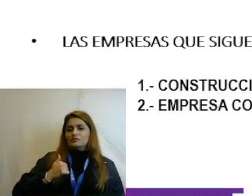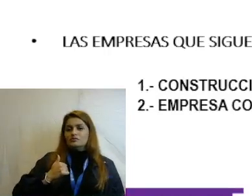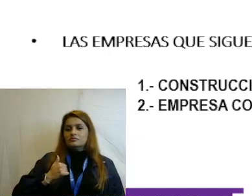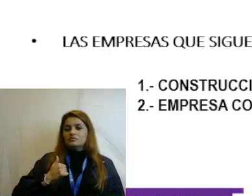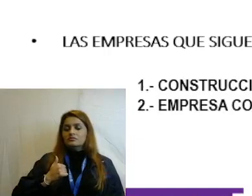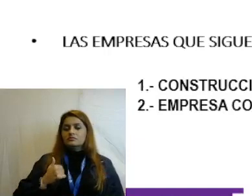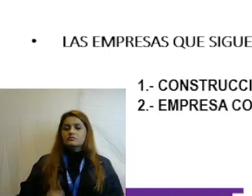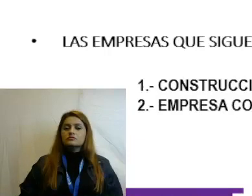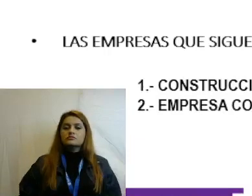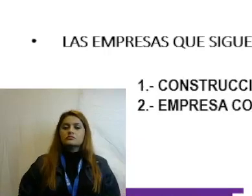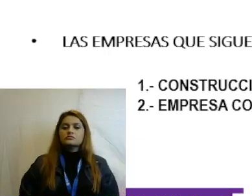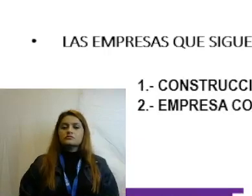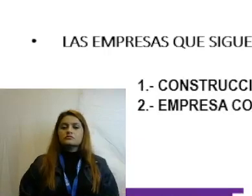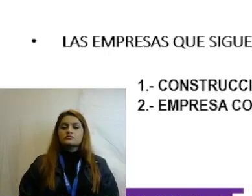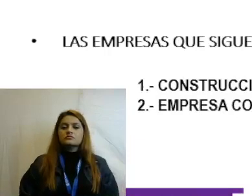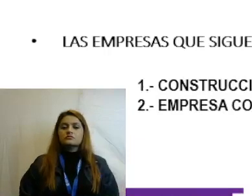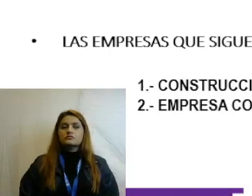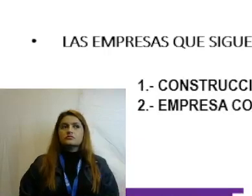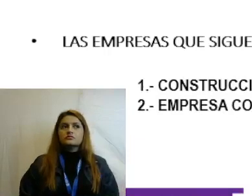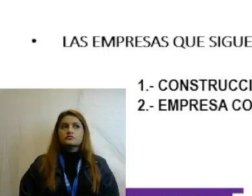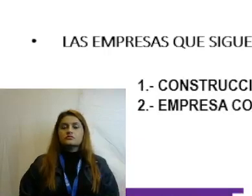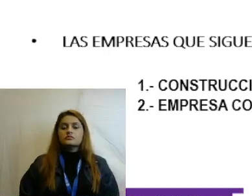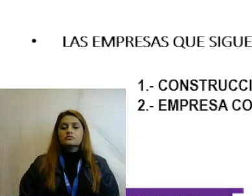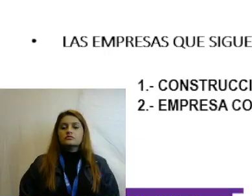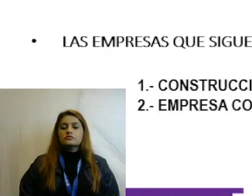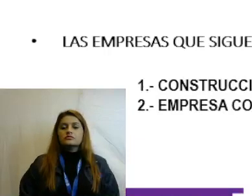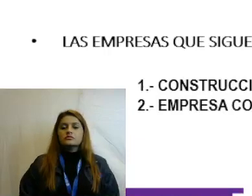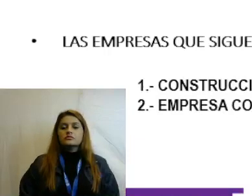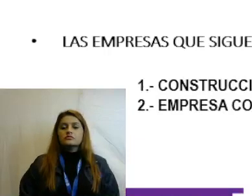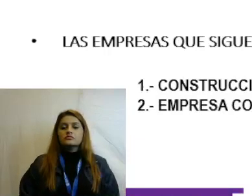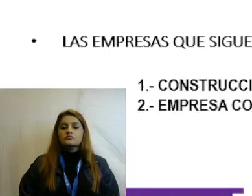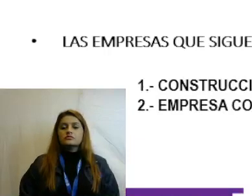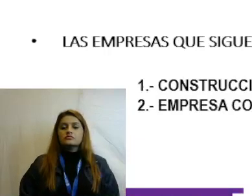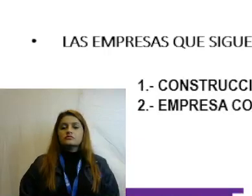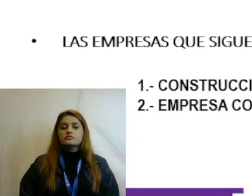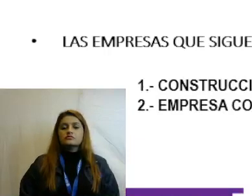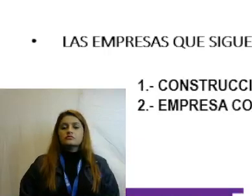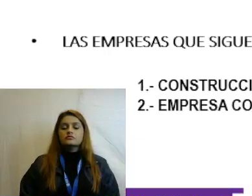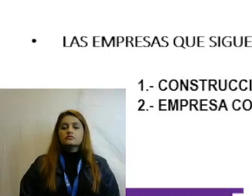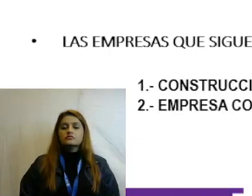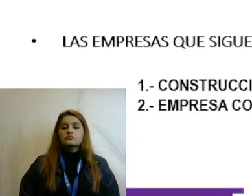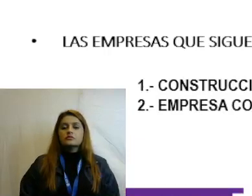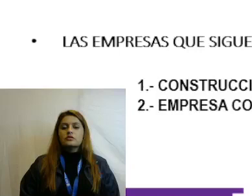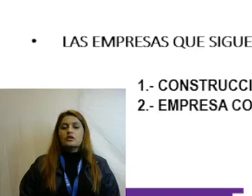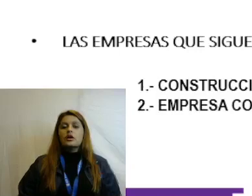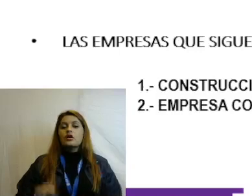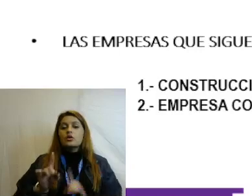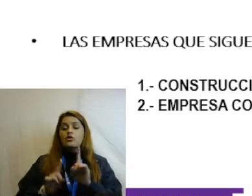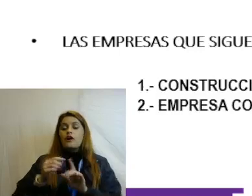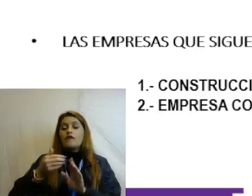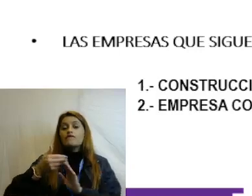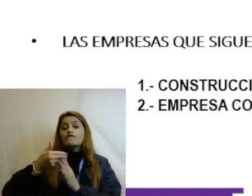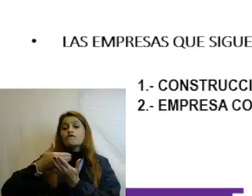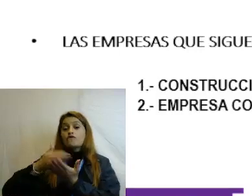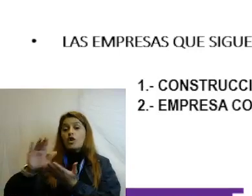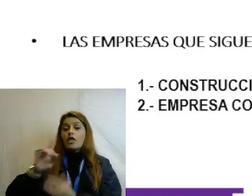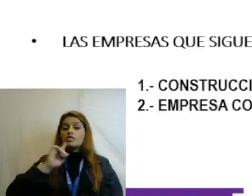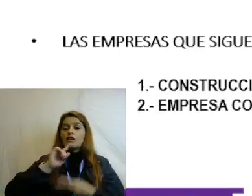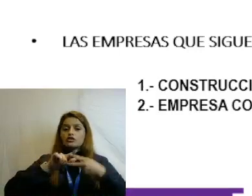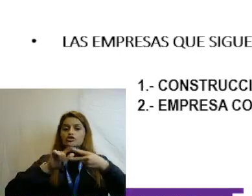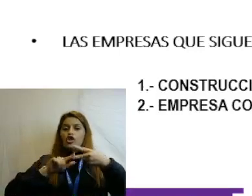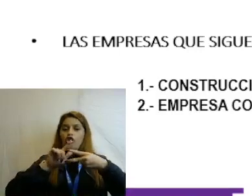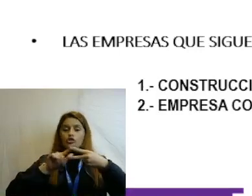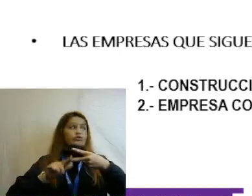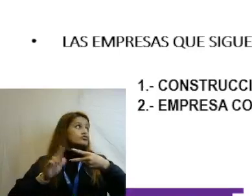punto 9, letra E de las bases administrativas, de no acompañar o aclarar, queda fuera del proceso, por lo tanto se evalúan solo